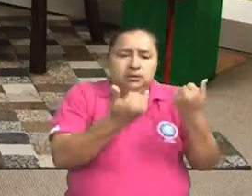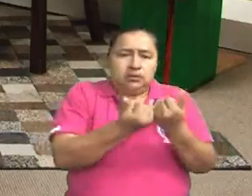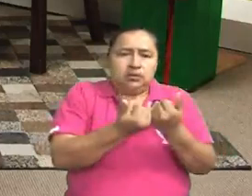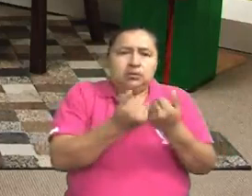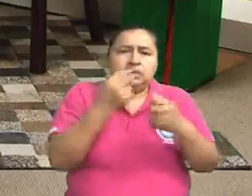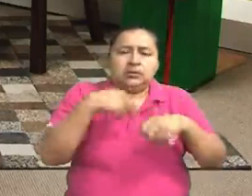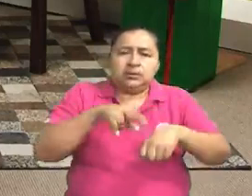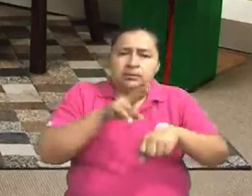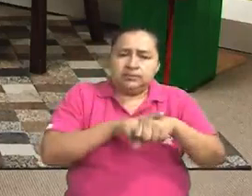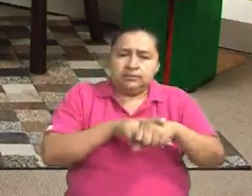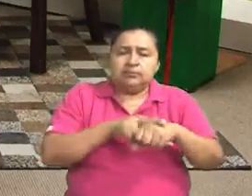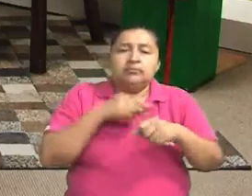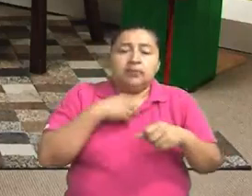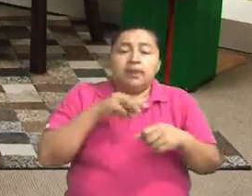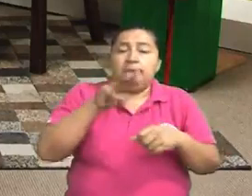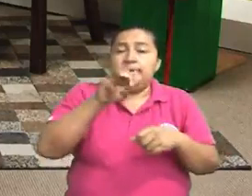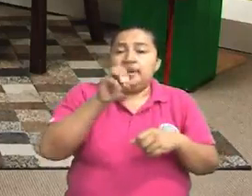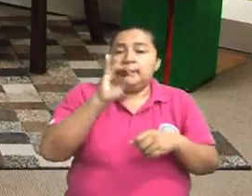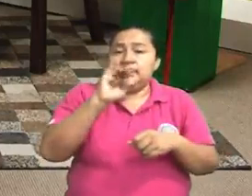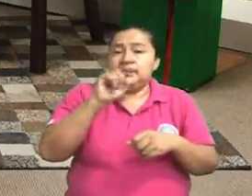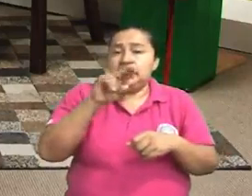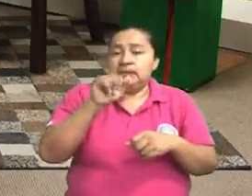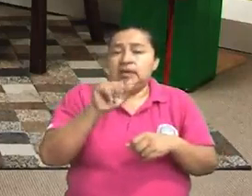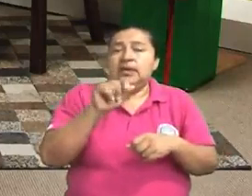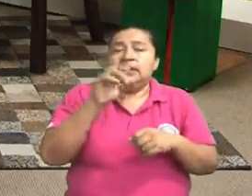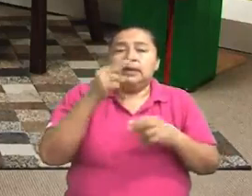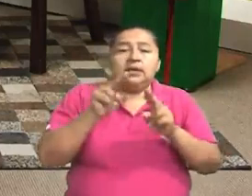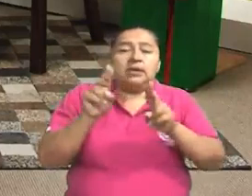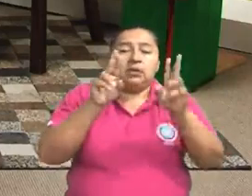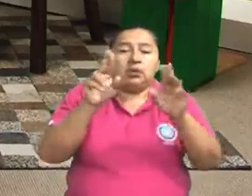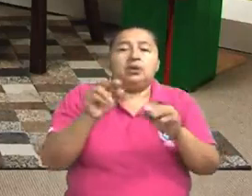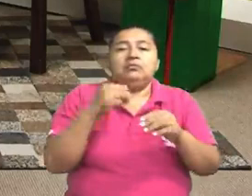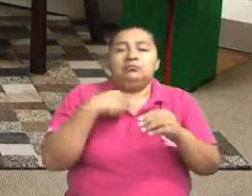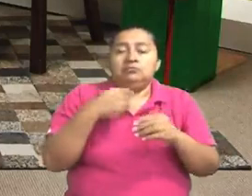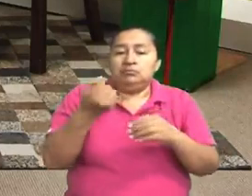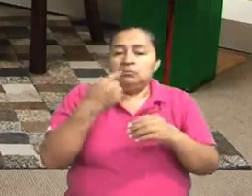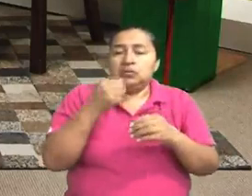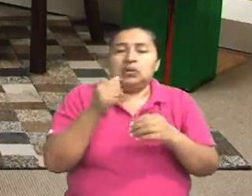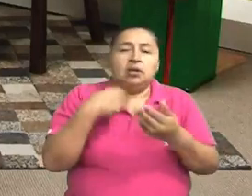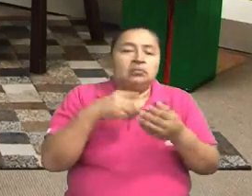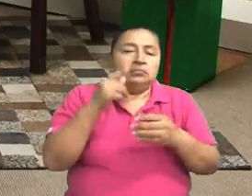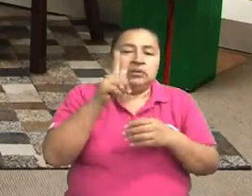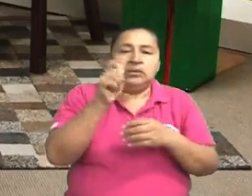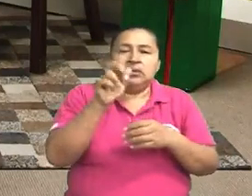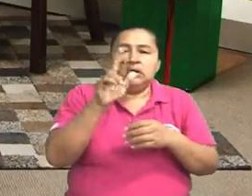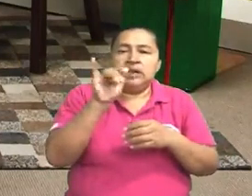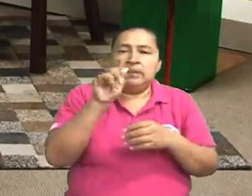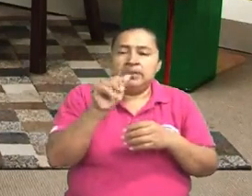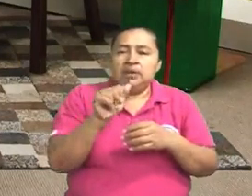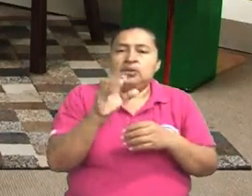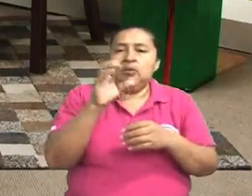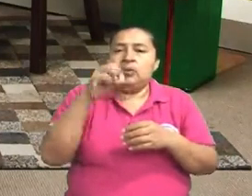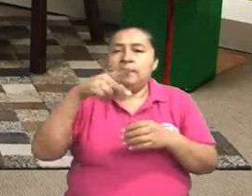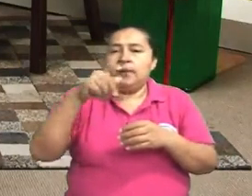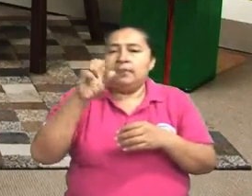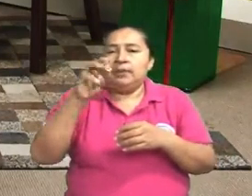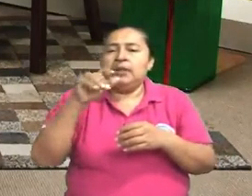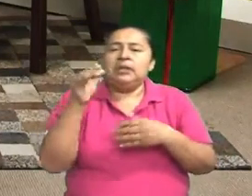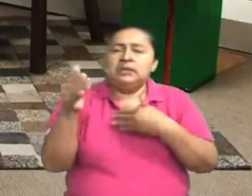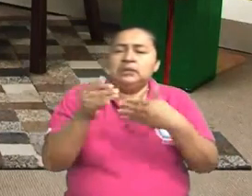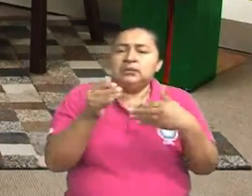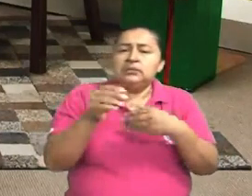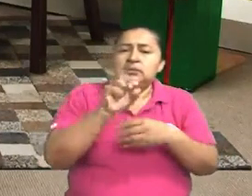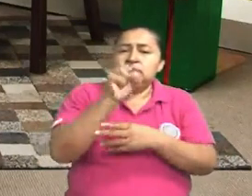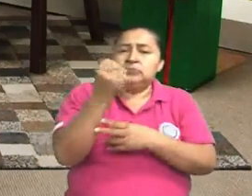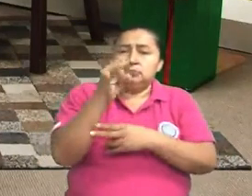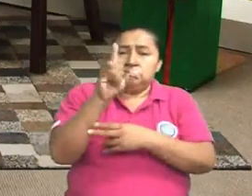el Instituto Nacional de Medicina Natural y Terapias Complementarias. Es correcto. Que está ubicado en los alrededores del Silay, Managua. Sí. ¿Y cómo